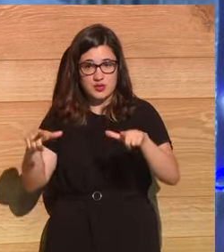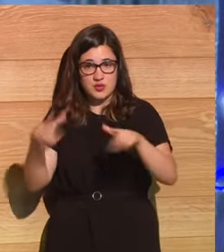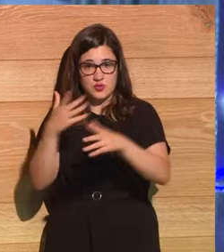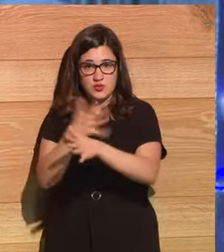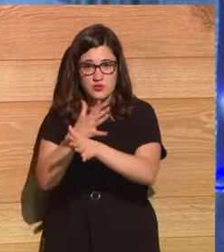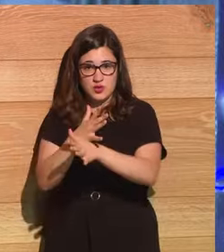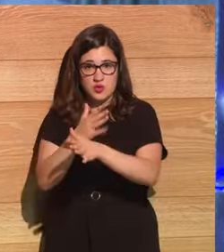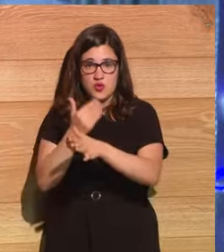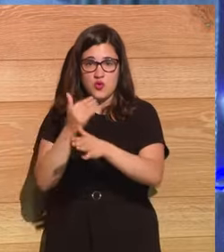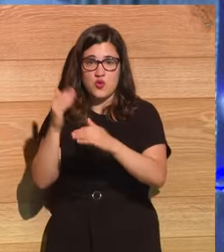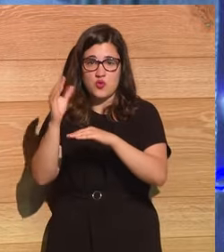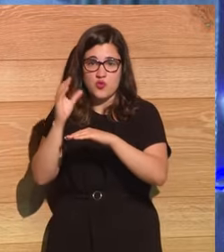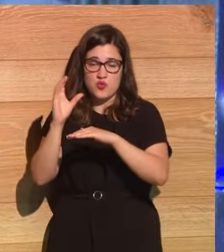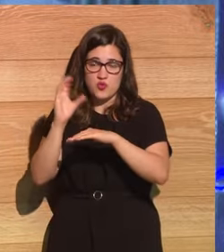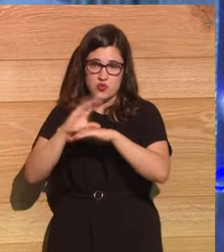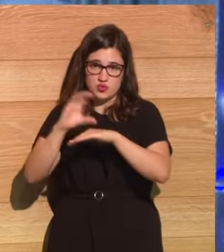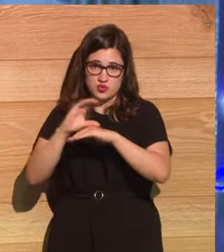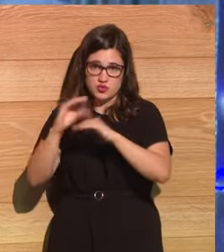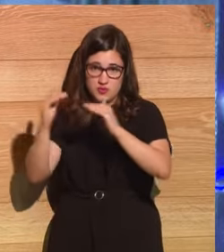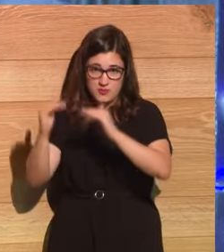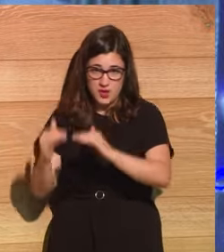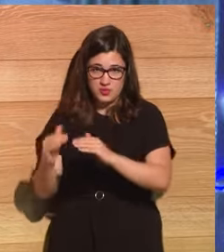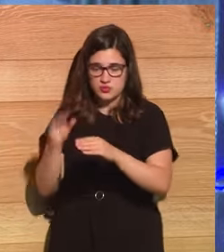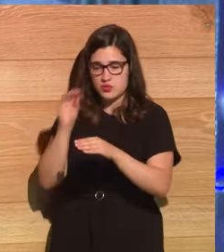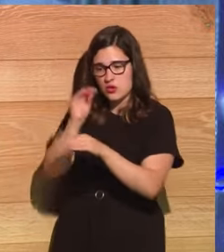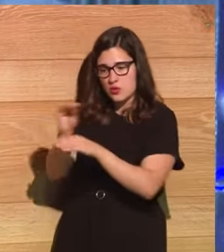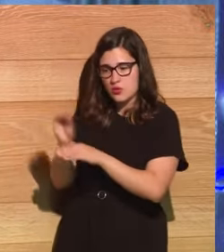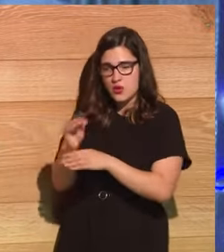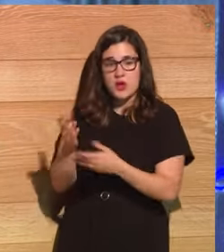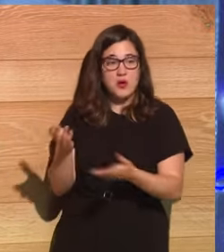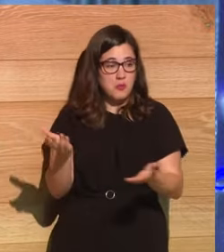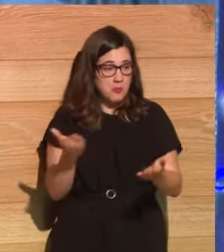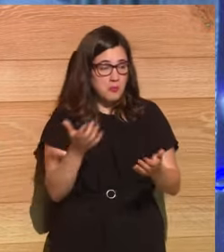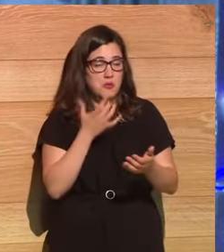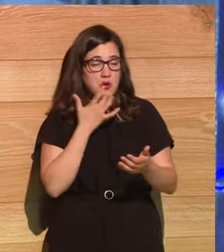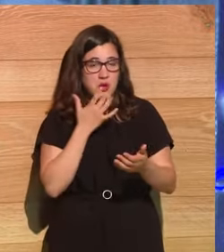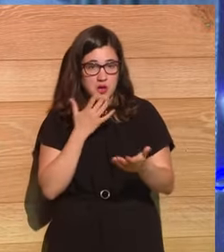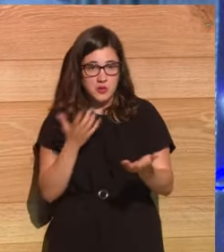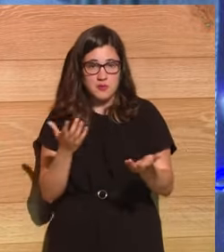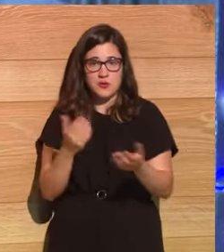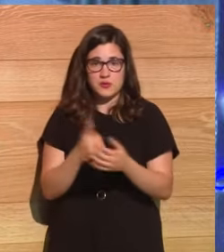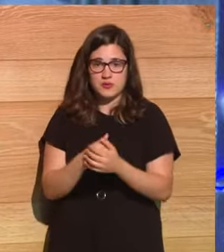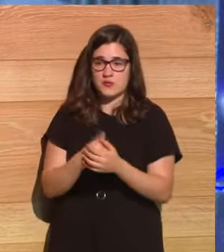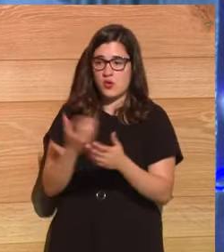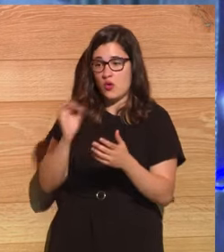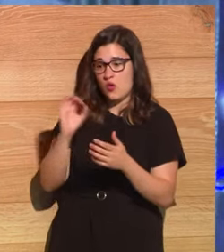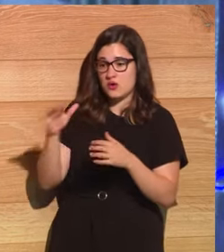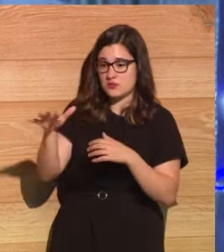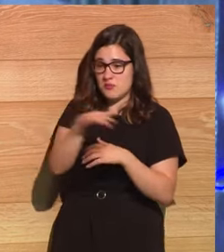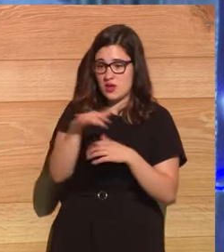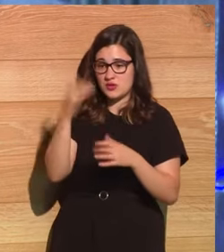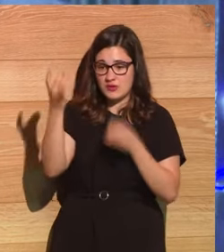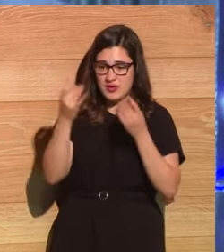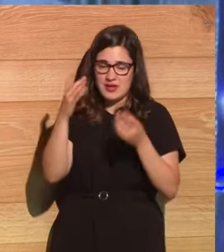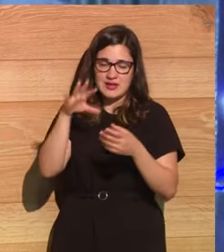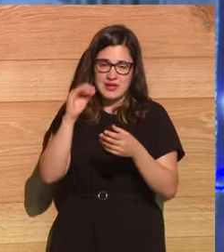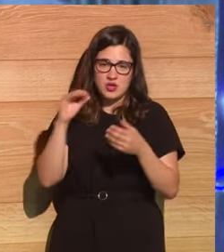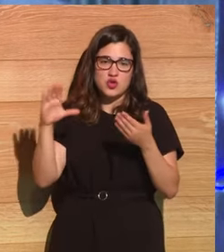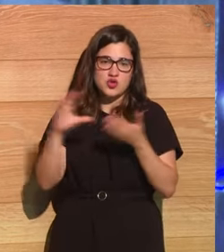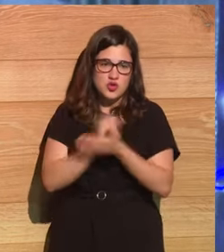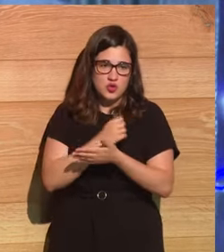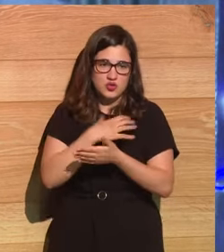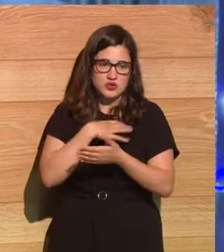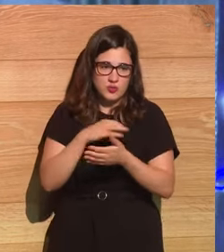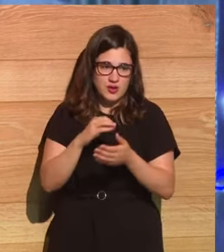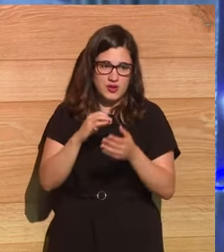los cursos de abajo y entonces ese tipo de relaciones, pues un ejemplo, tú vigilas, tú, o tal, que haya espacios o actividades. Yo entiendo que no todas las cosas se pueden